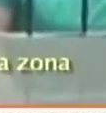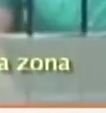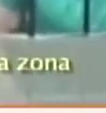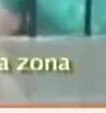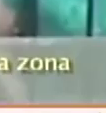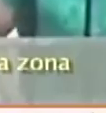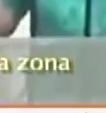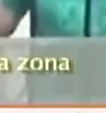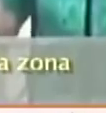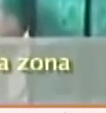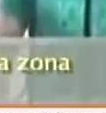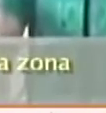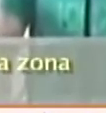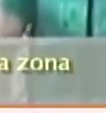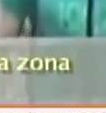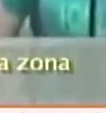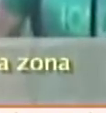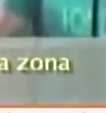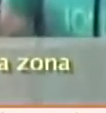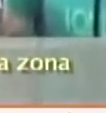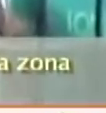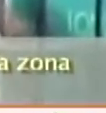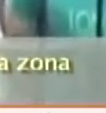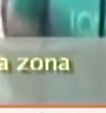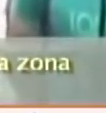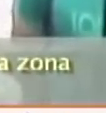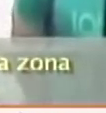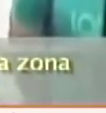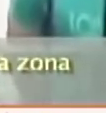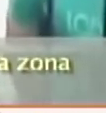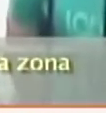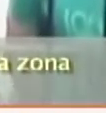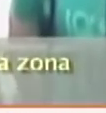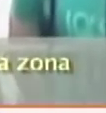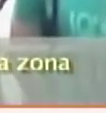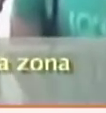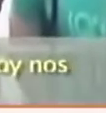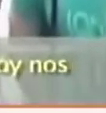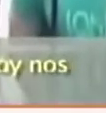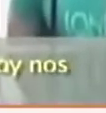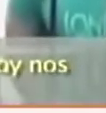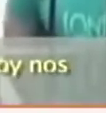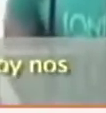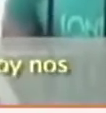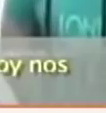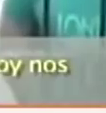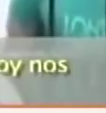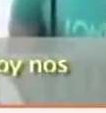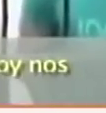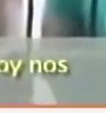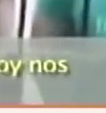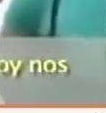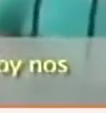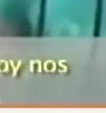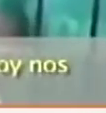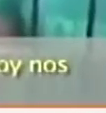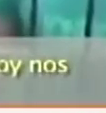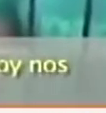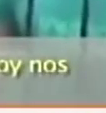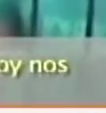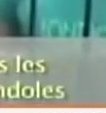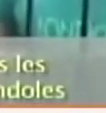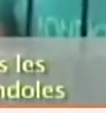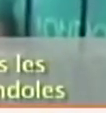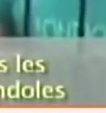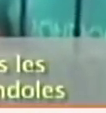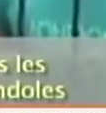venezolanos, miembros de la Guardia y policías en la zona de frontera, específicamente en el municipio de Villa de Rosario. Hoy nos hemos encontrado